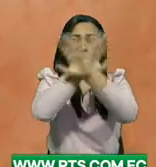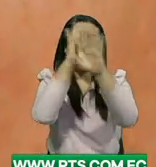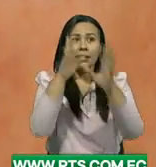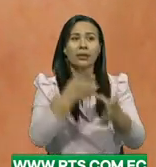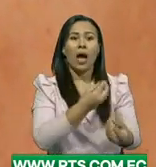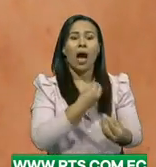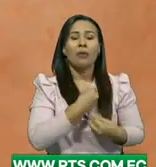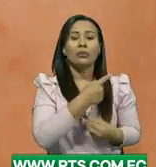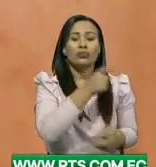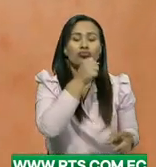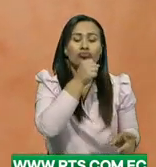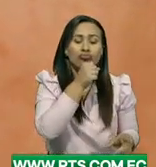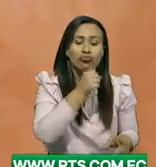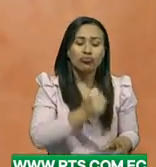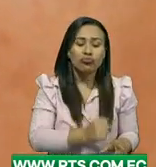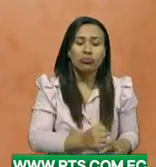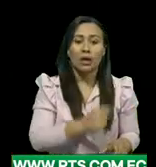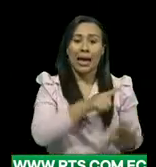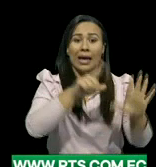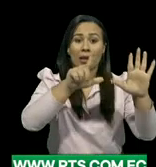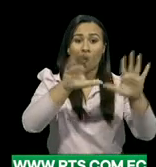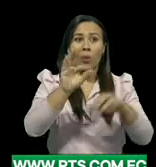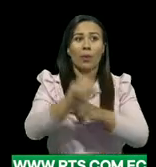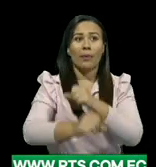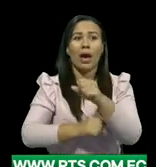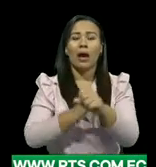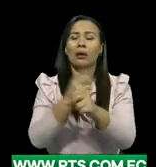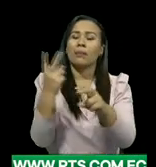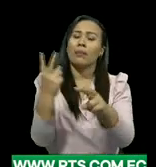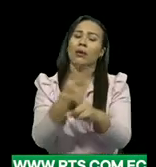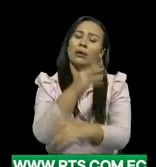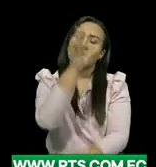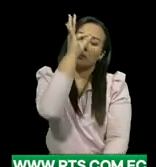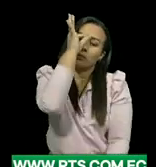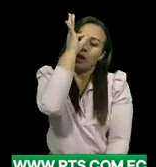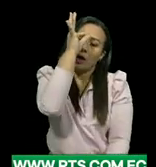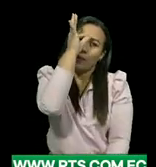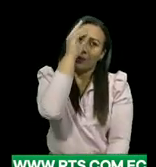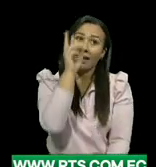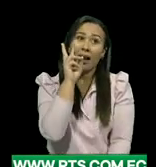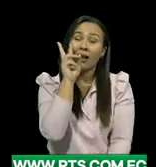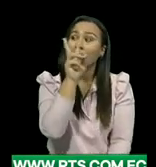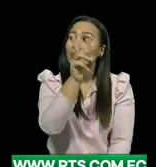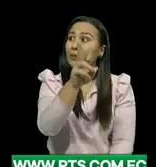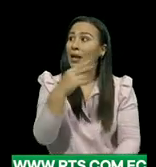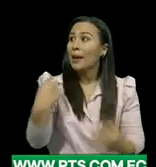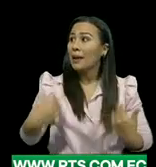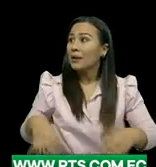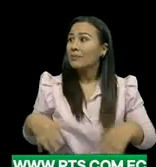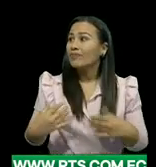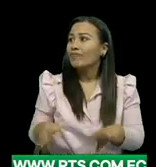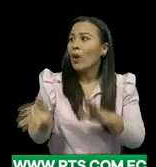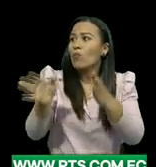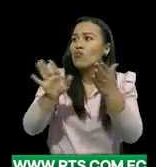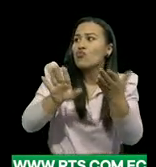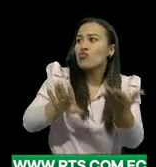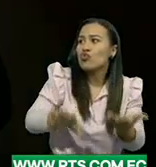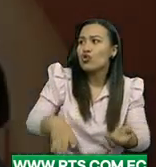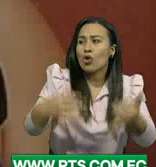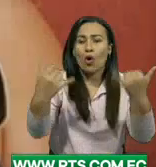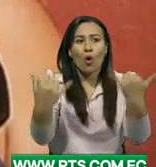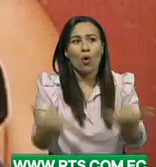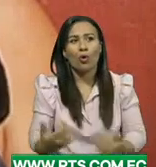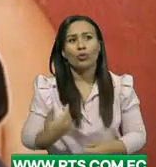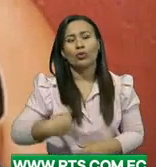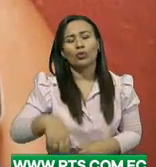de este adulto mayor, que se encontraba en estado crítico, hospitalizado en una casa asistencial. No me esperaba eso, yo